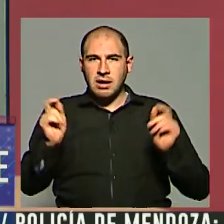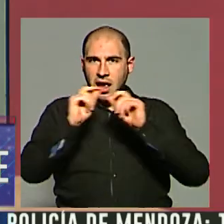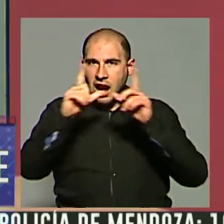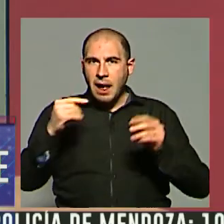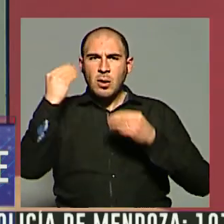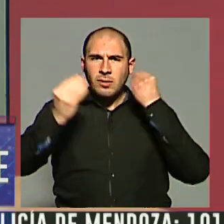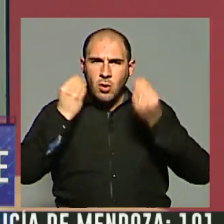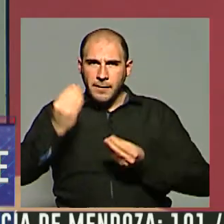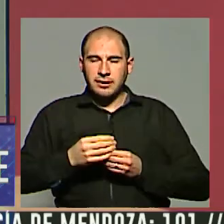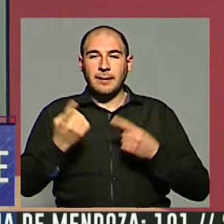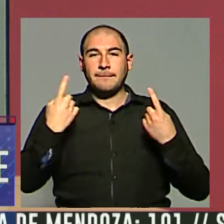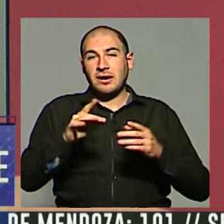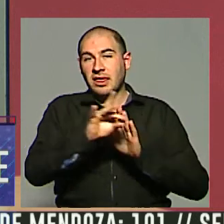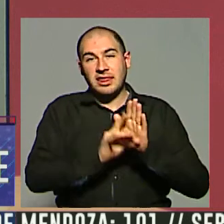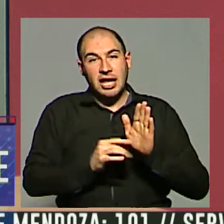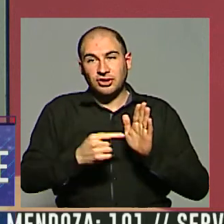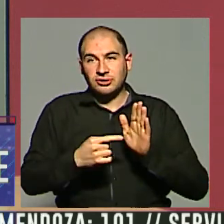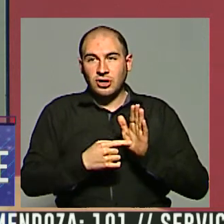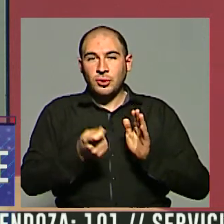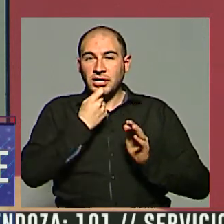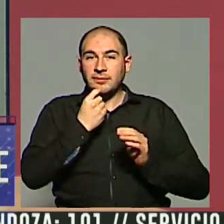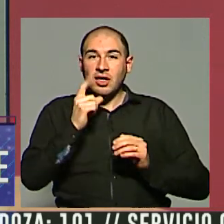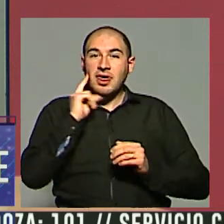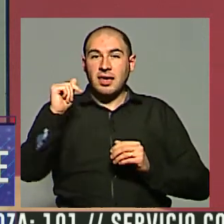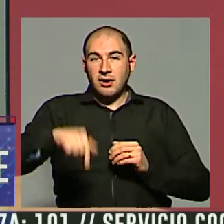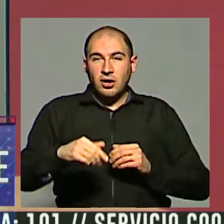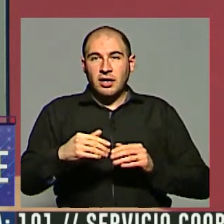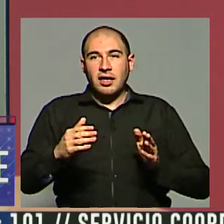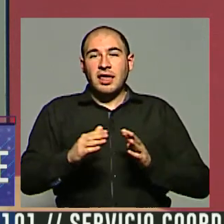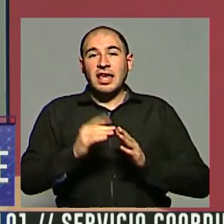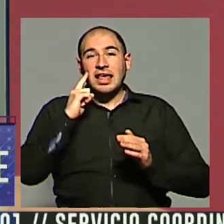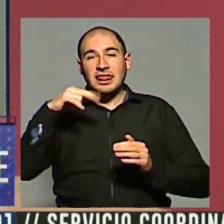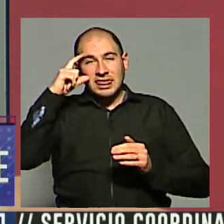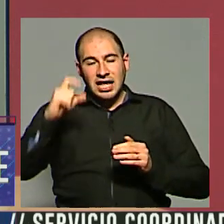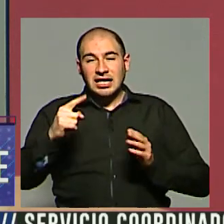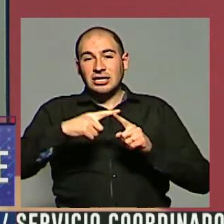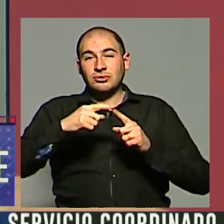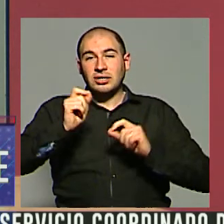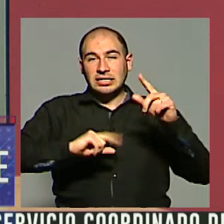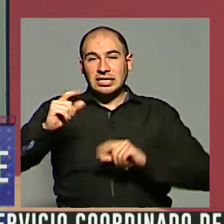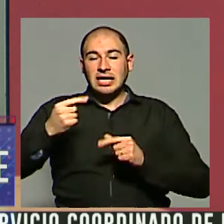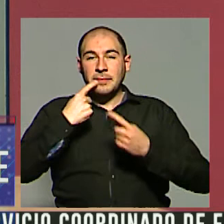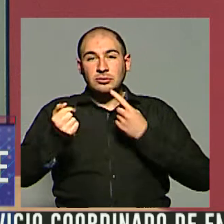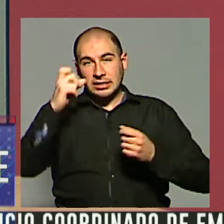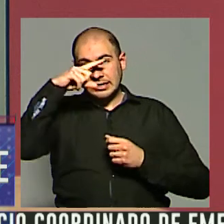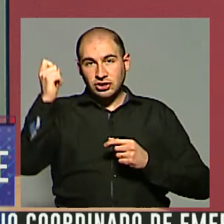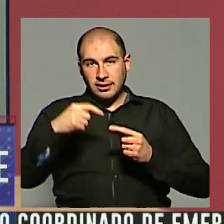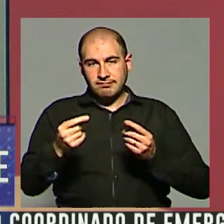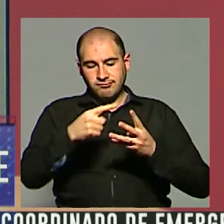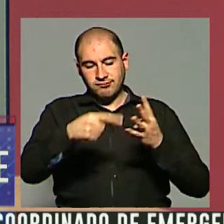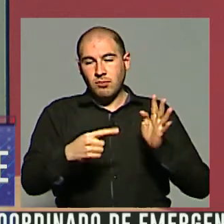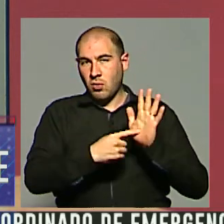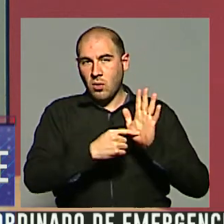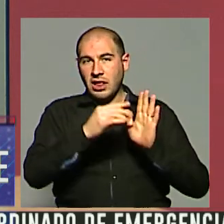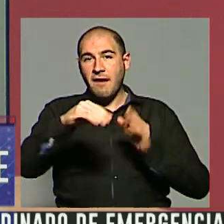genera preocupación, pero son los datos que, por ejemplo, en la jornada de hoy publicó el INDEC, el Instituto de Estadísticas y Censos Nacional, donde habla